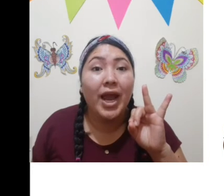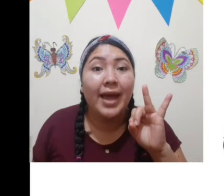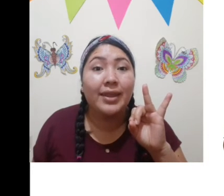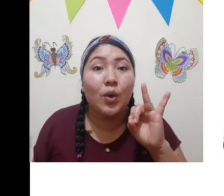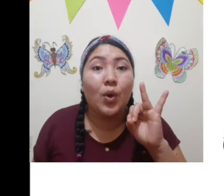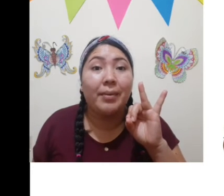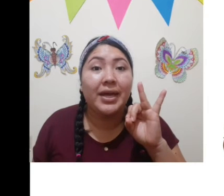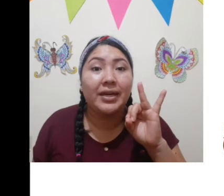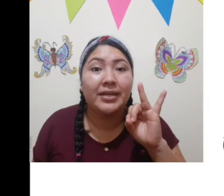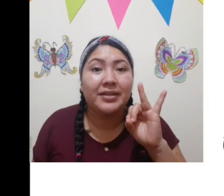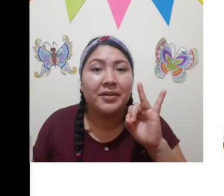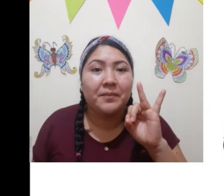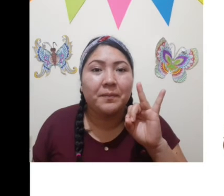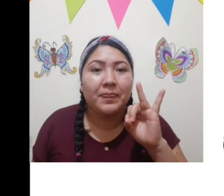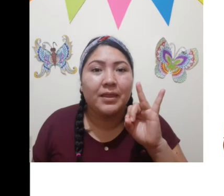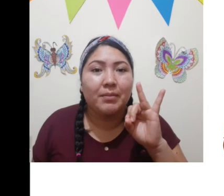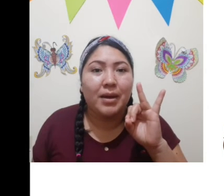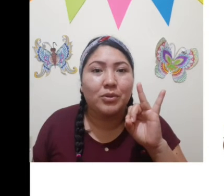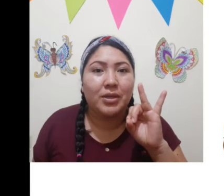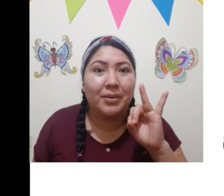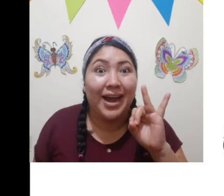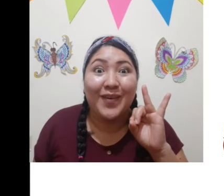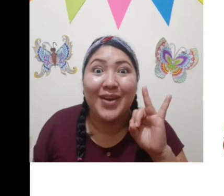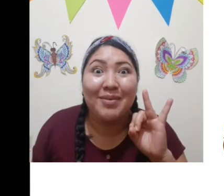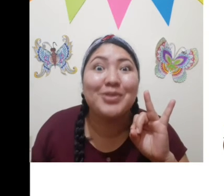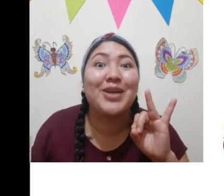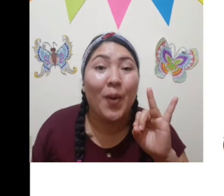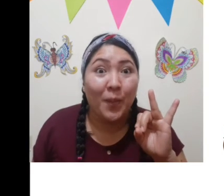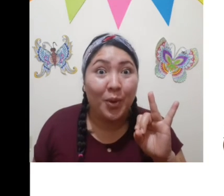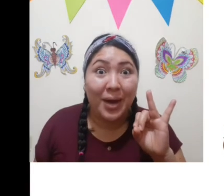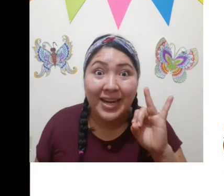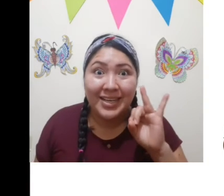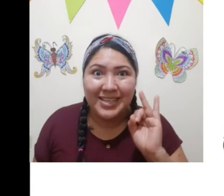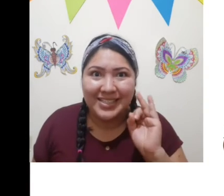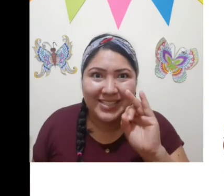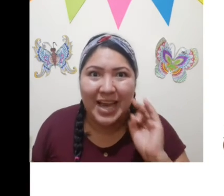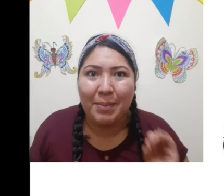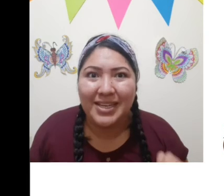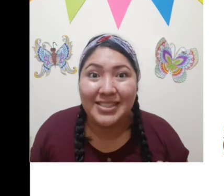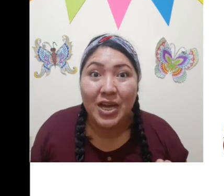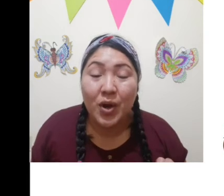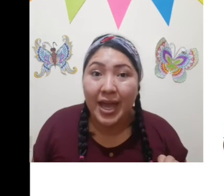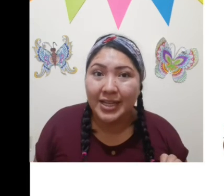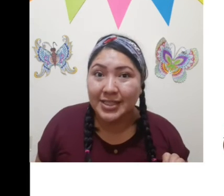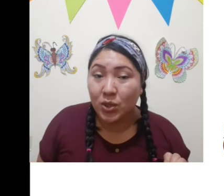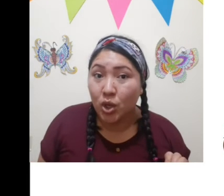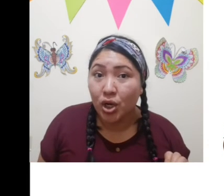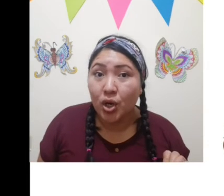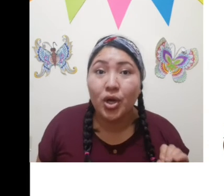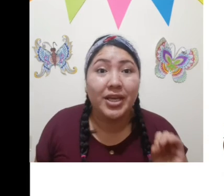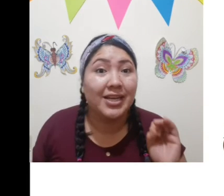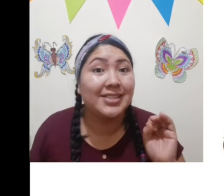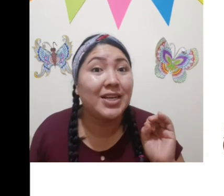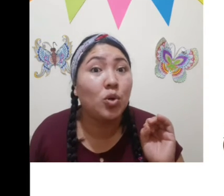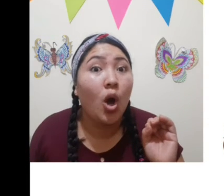morado a ver vamos a ver ahora vamos a comprobar si aparecieron el círculo